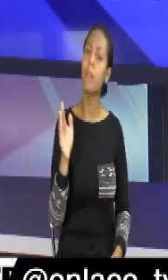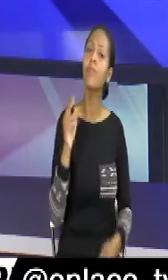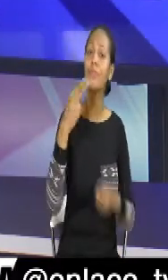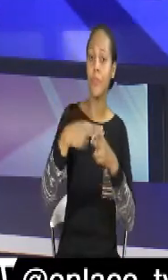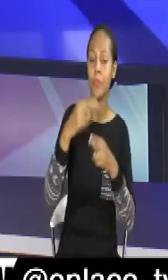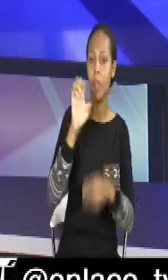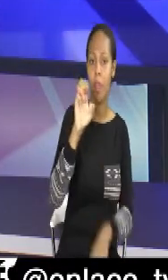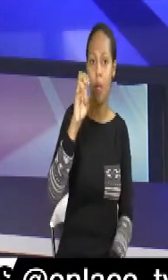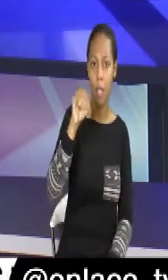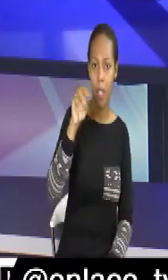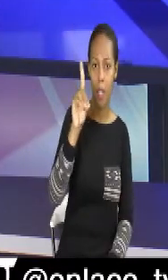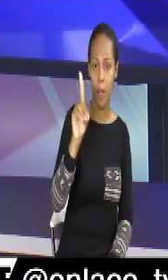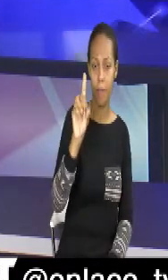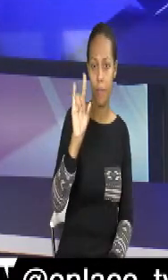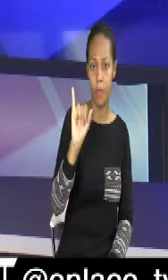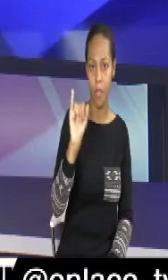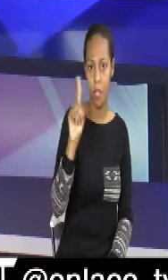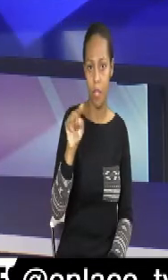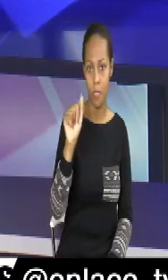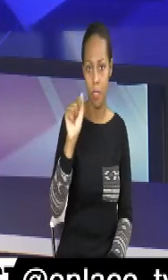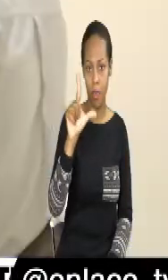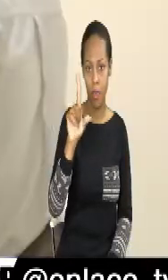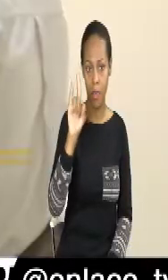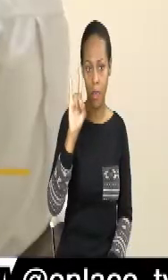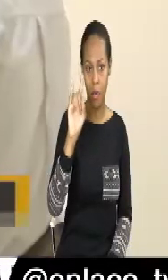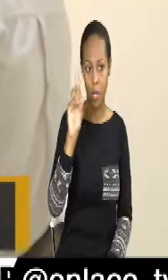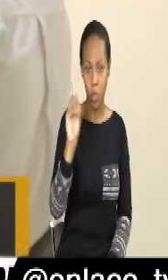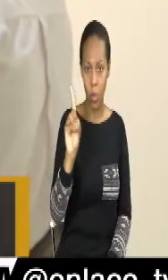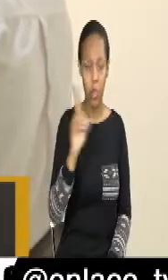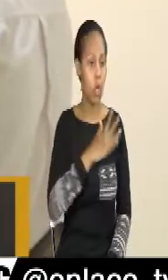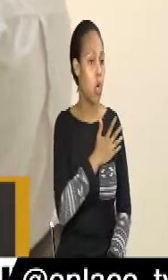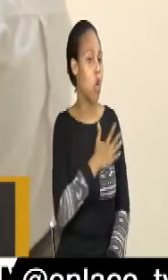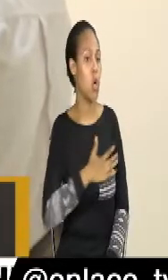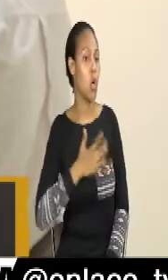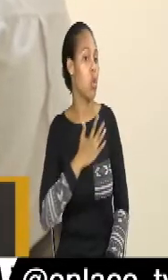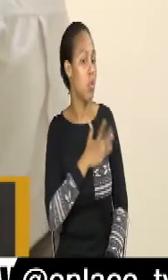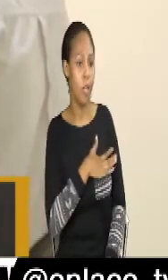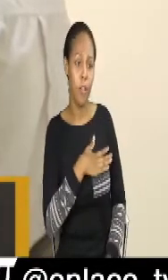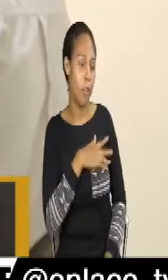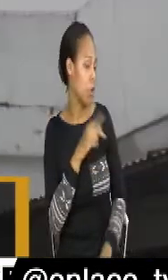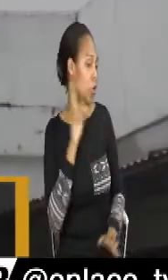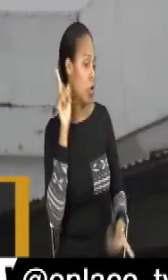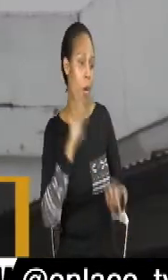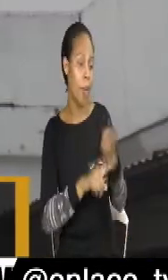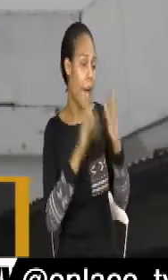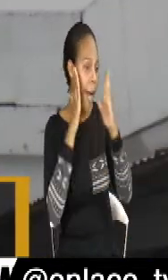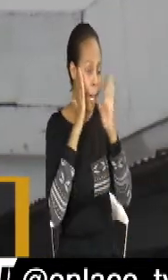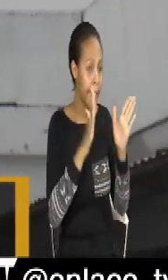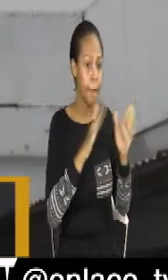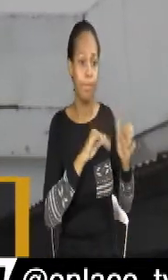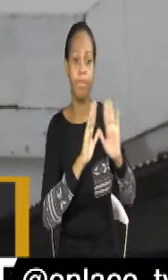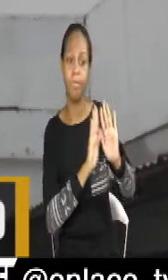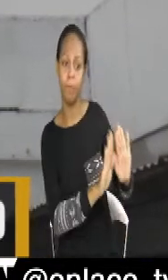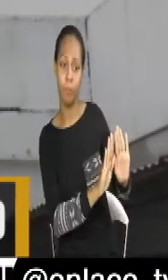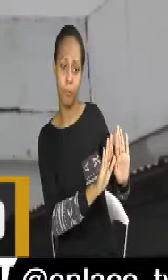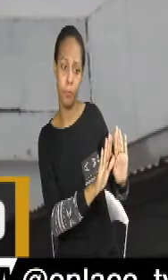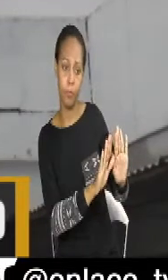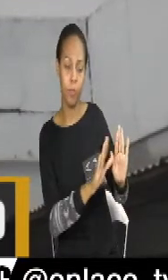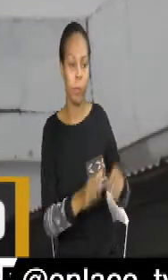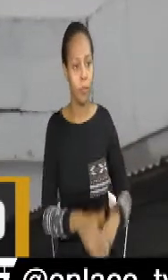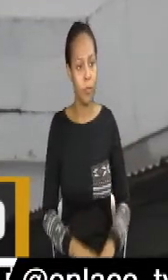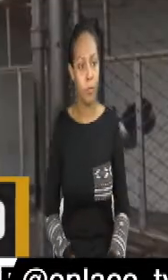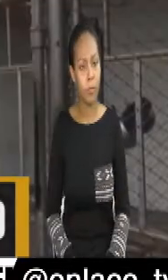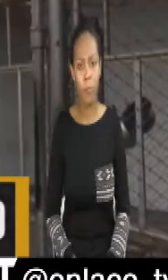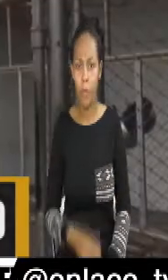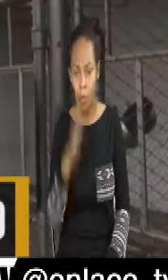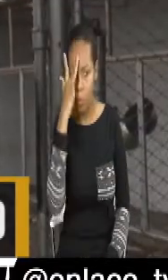cumplió con los acuerdos de pago suscritos. El Hospital Regional del Magdalena Medio suspendió servicios a los usuarios de la EPS Emdisalud. La razón,